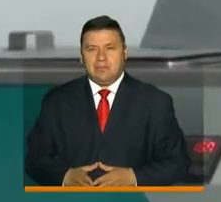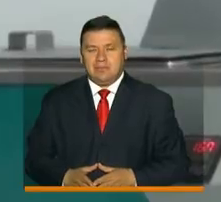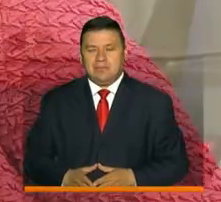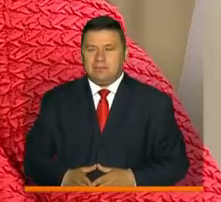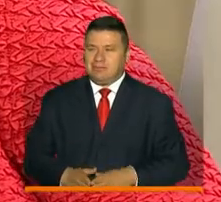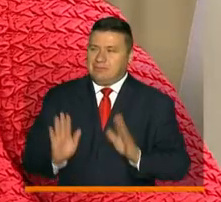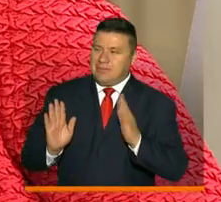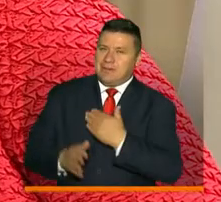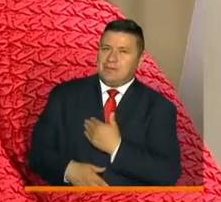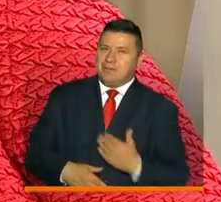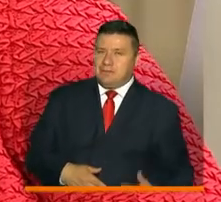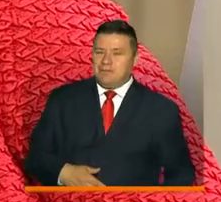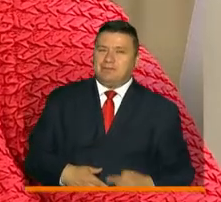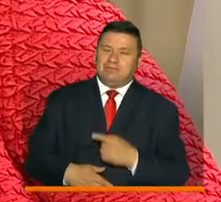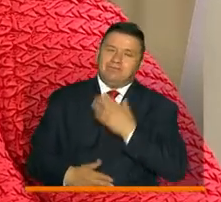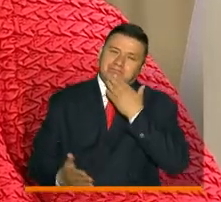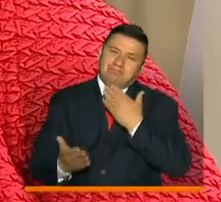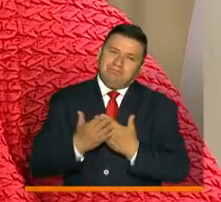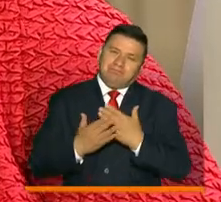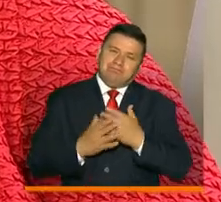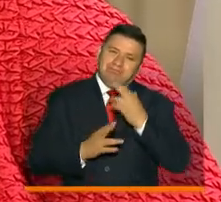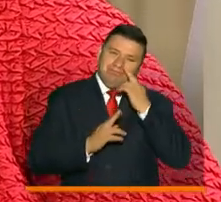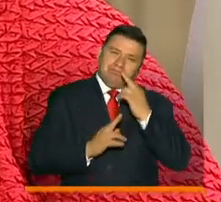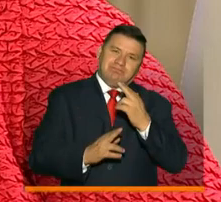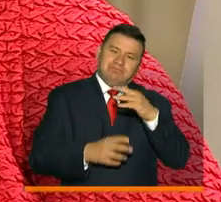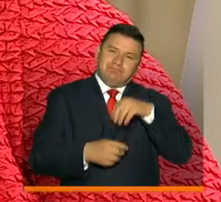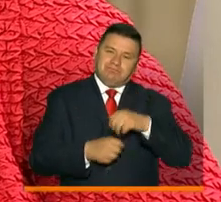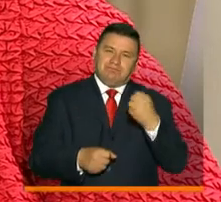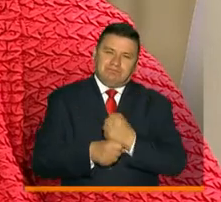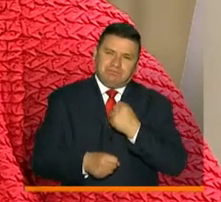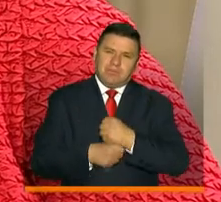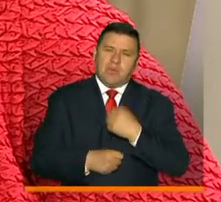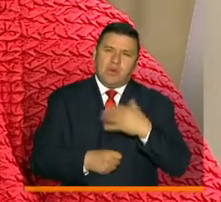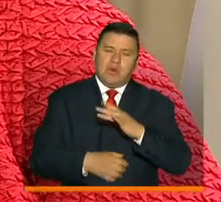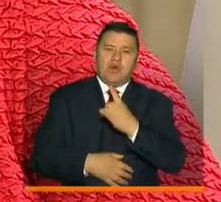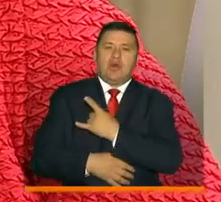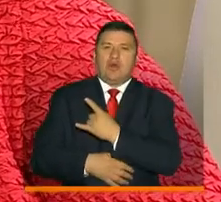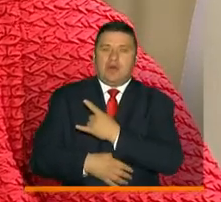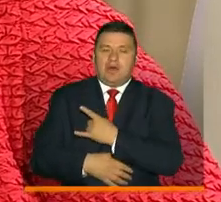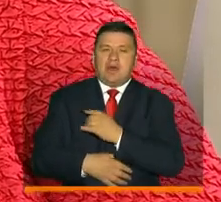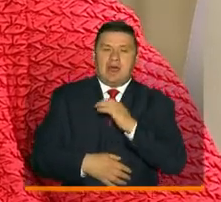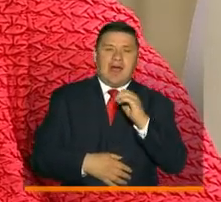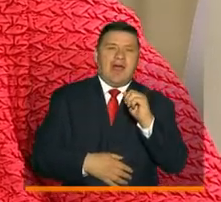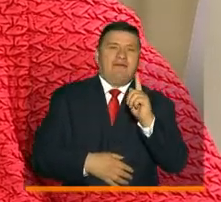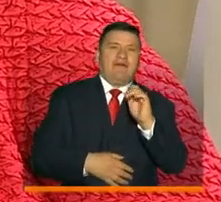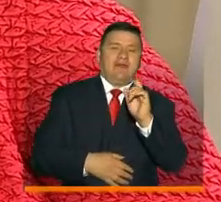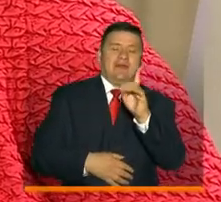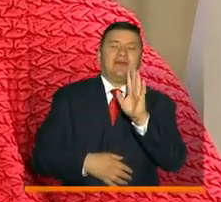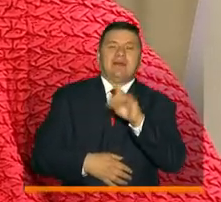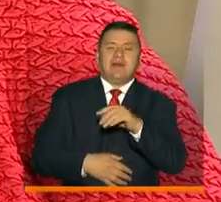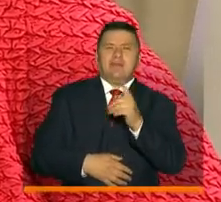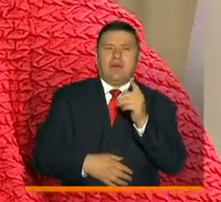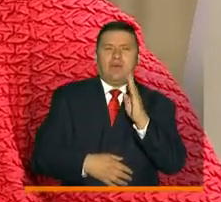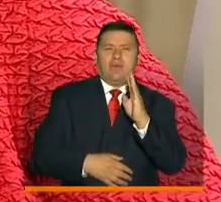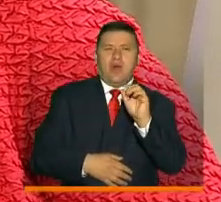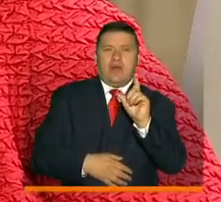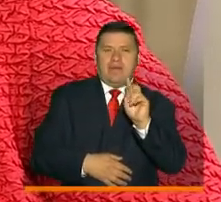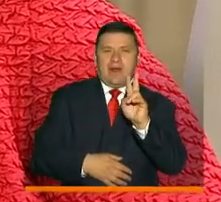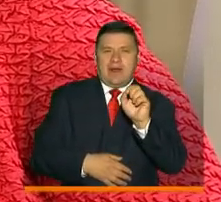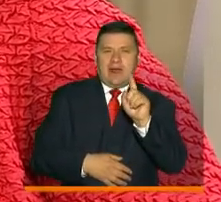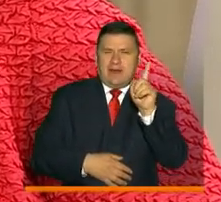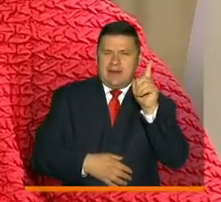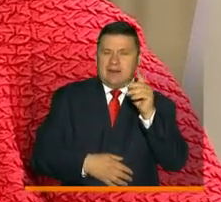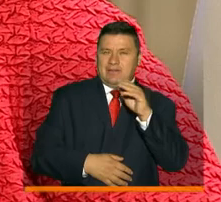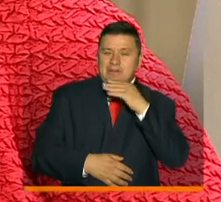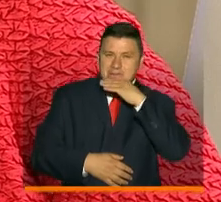Bueno, presidente, un agradecimiento y un reconocimiento a esta labor que hace la Universidad de AFIT, la Pontificia Bolivariana y, claro, su trabajo